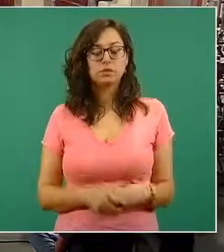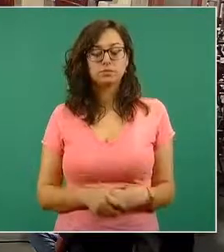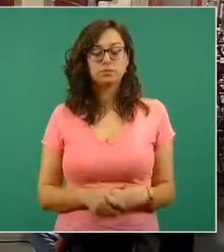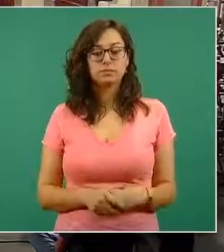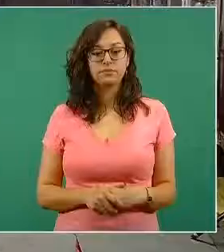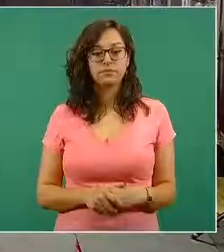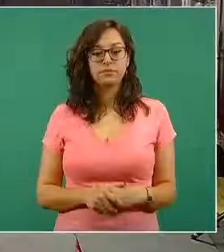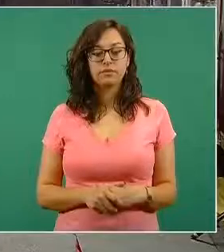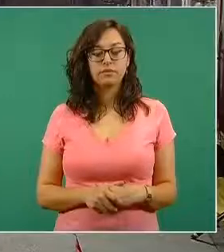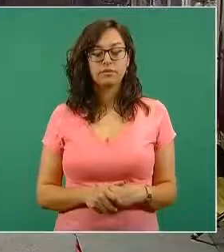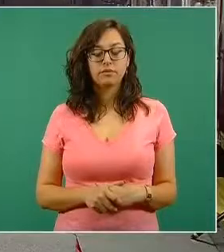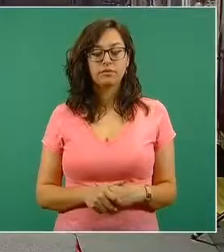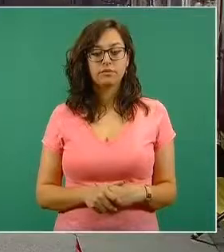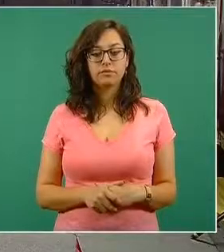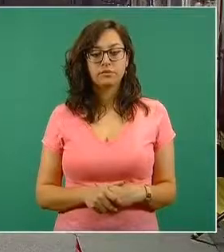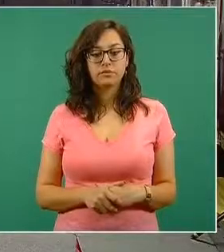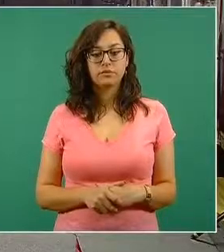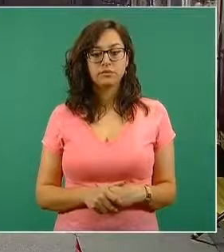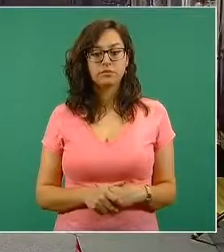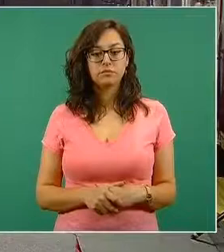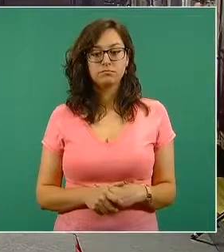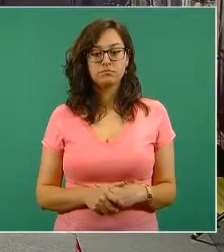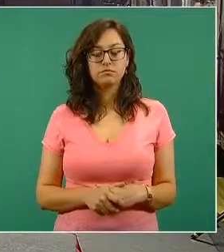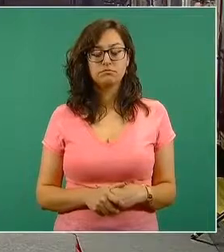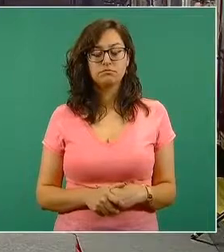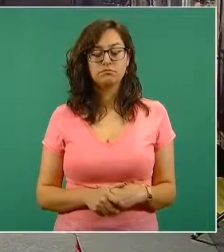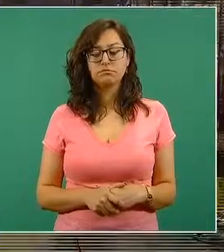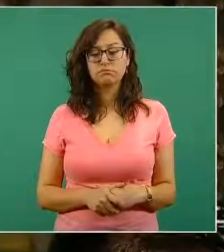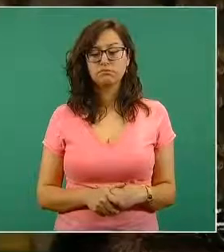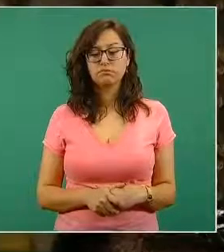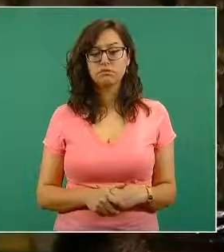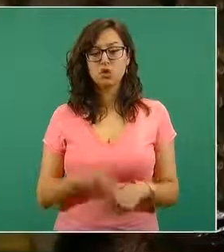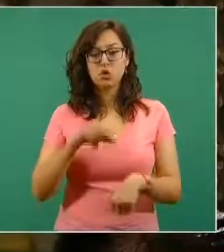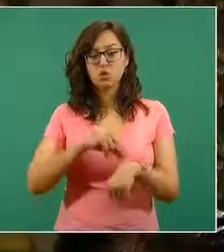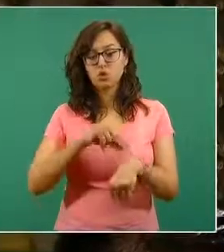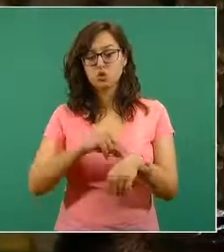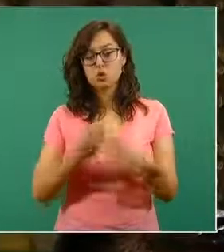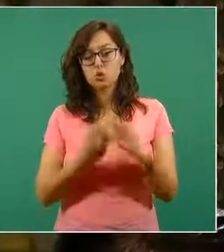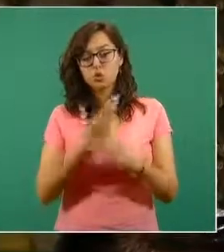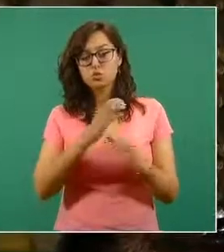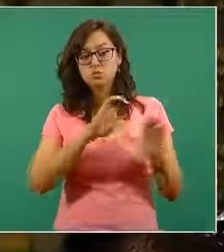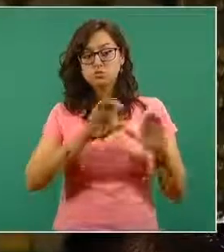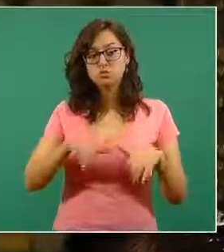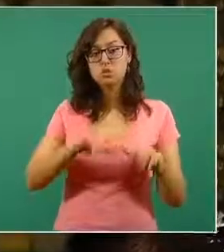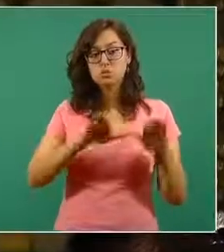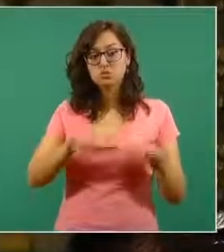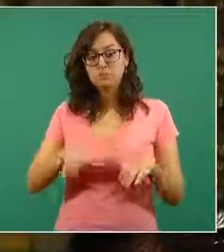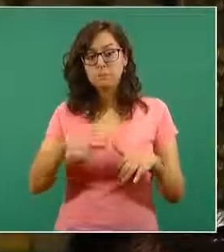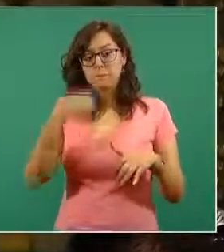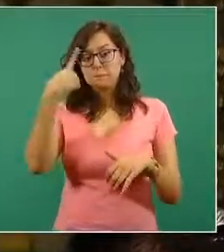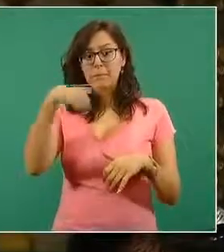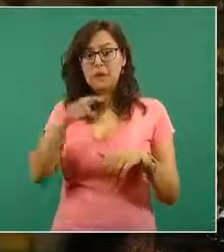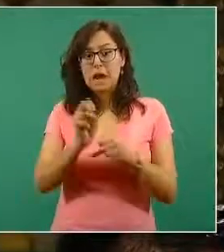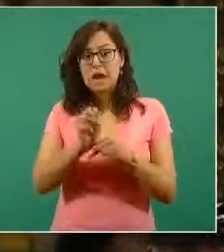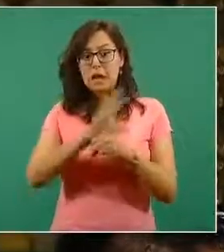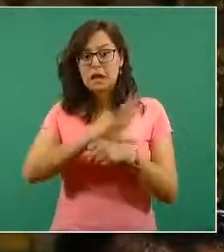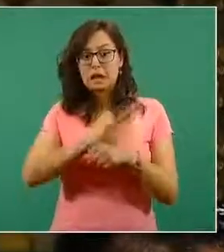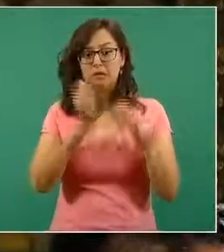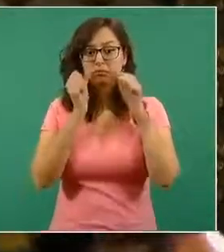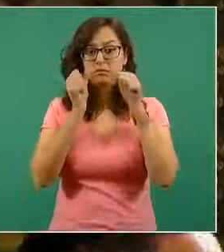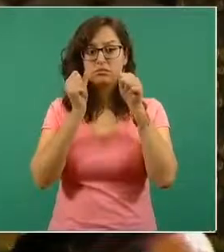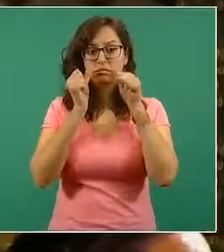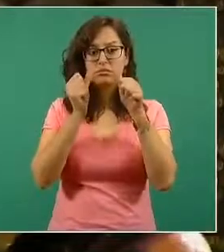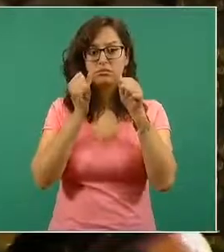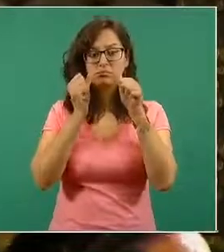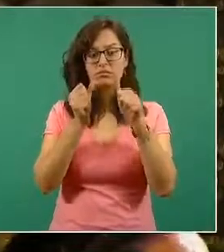tendría? Si aceptarían más médicos residentes o no involucrados a la pandemia, en dónde estaban